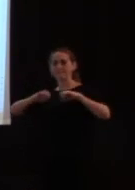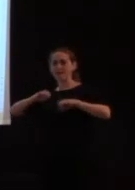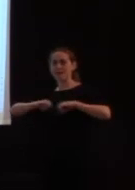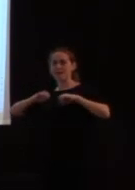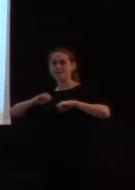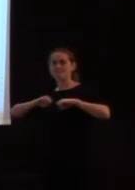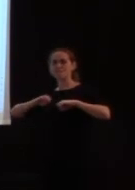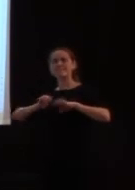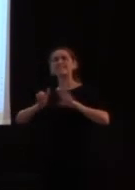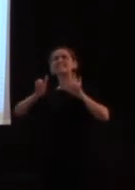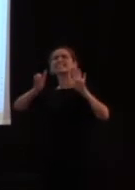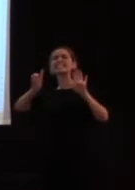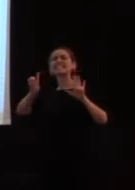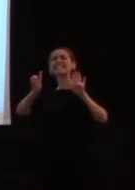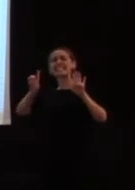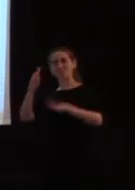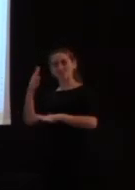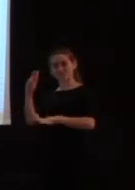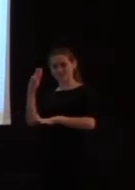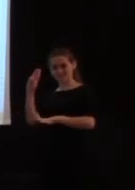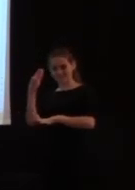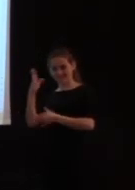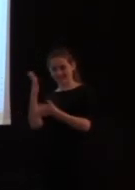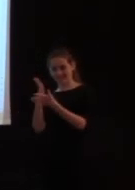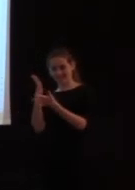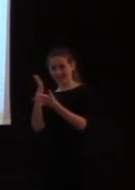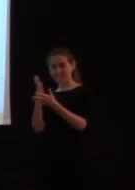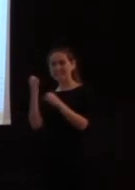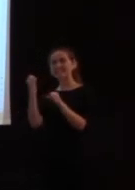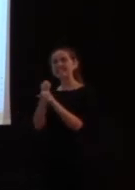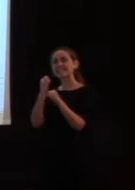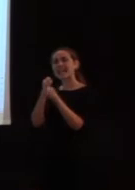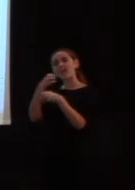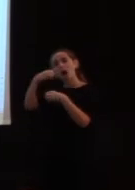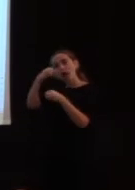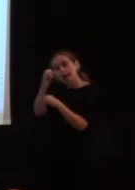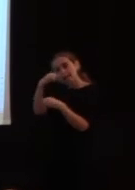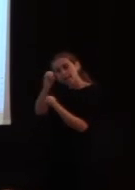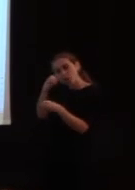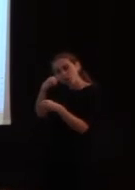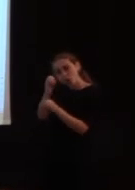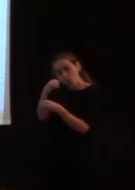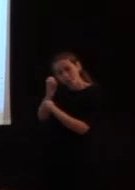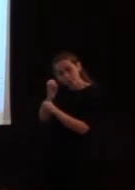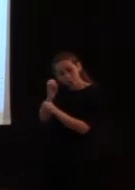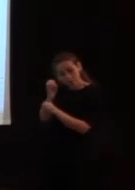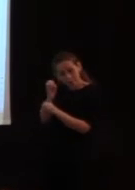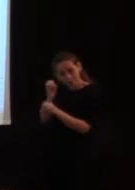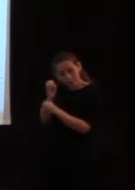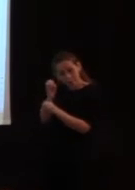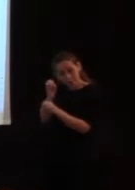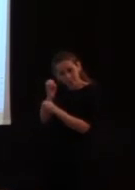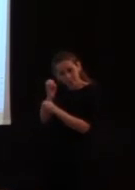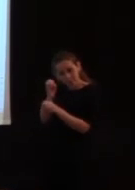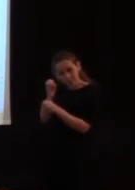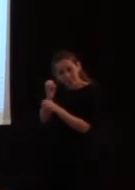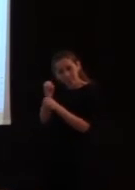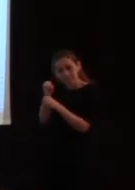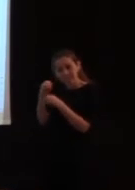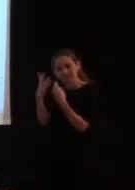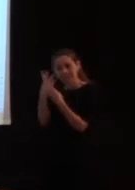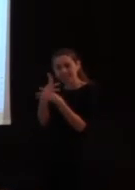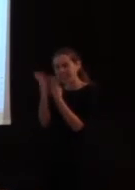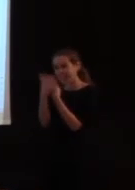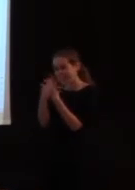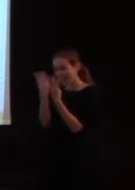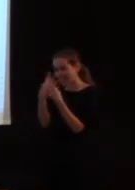de sexto de primaria, hacían un trabajo sobre un caleidoscopio, construían un caleidoscopio, ¿sí? Los cristales, y después